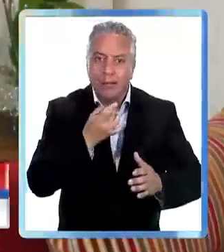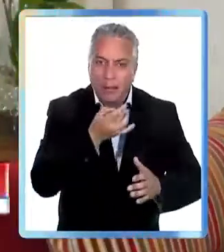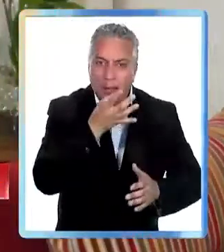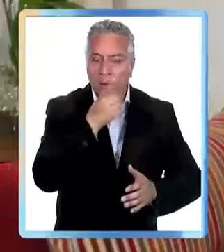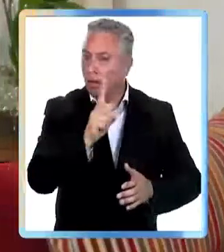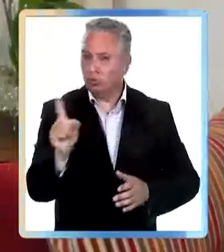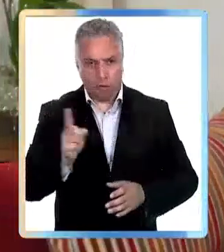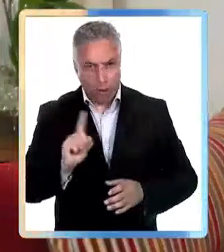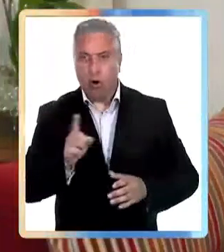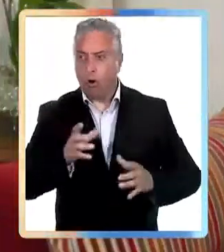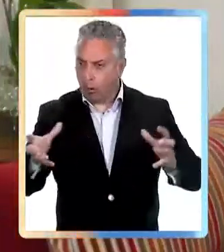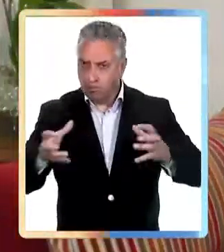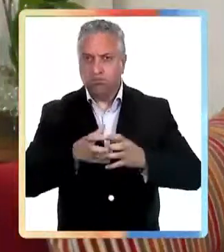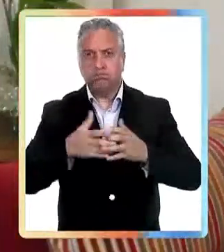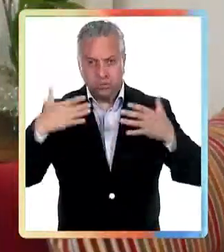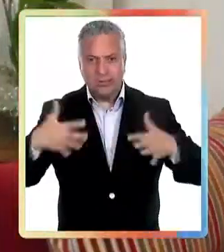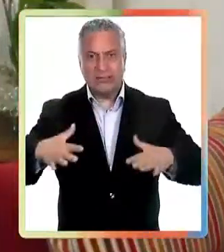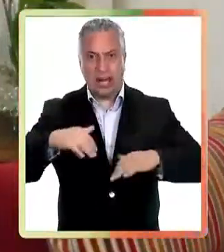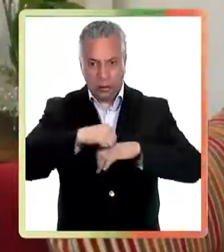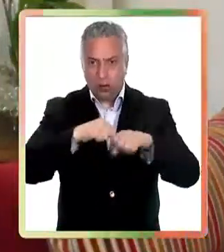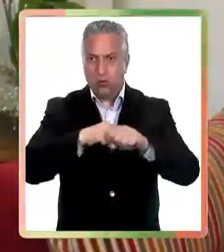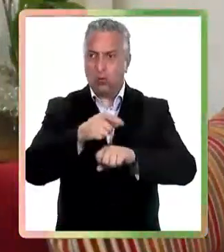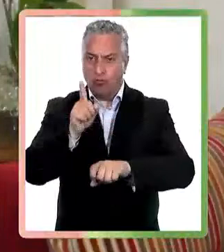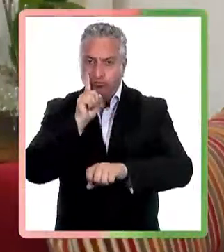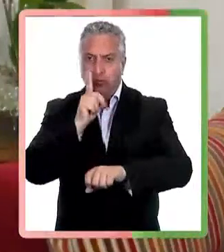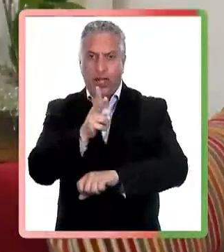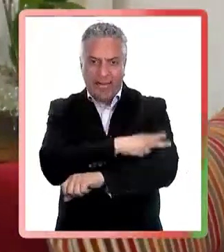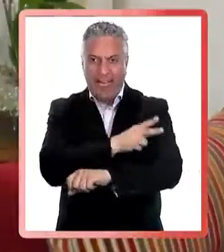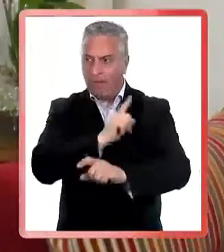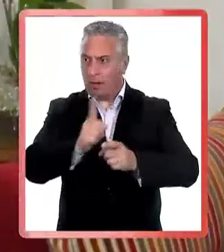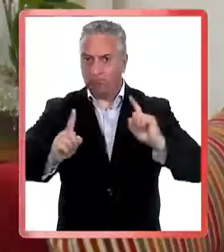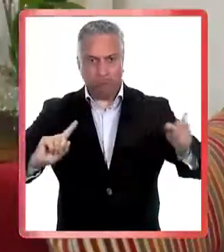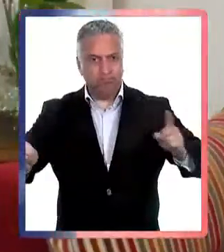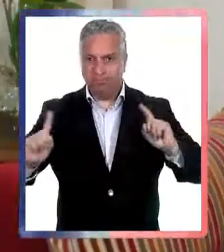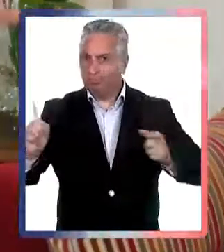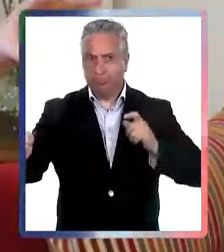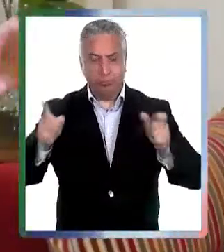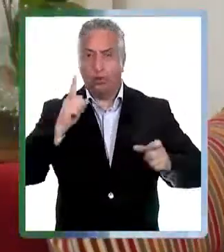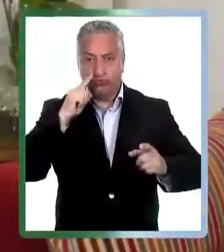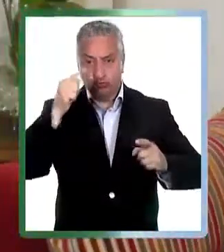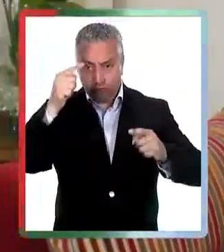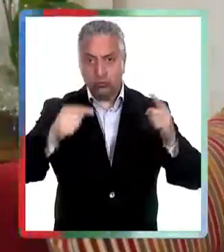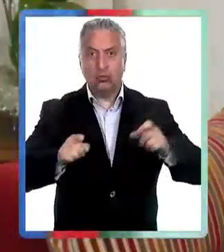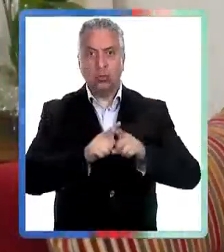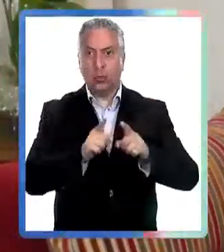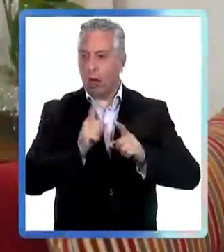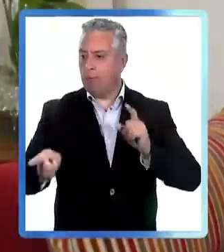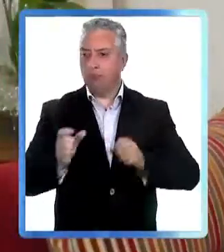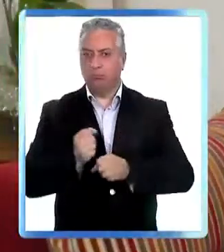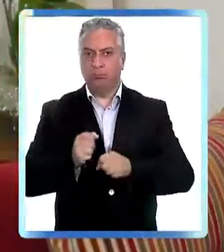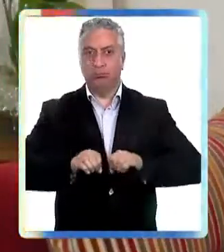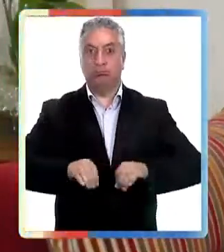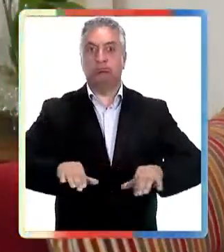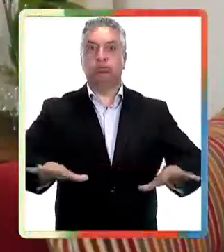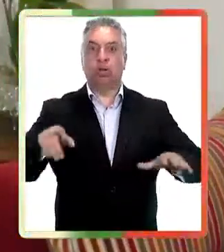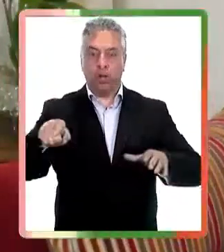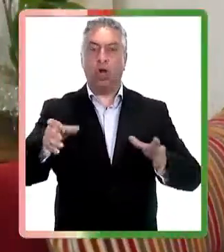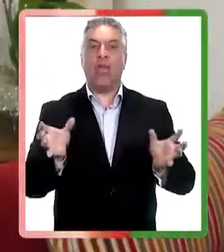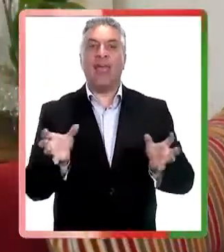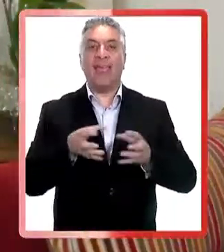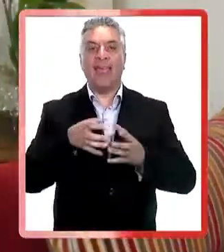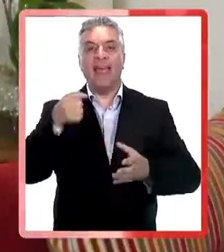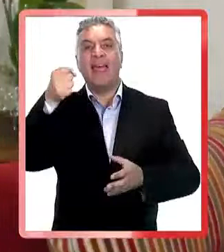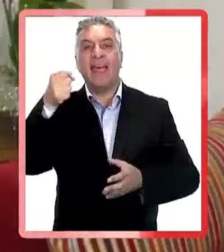Son empresas que operan con una estructura, es como que tuvieran un jefe, gerente, después operadores. Esto es el